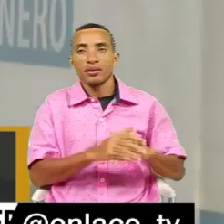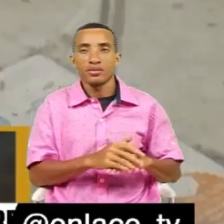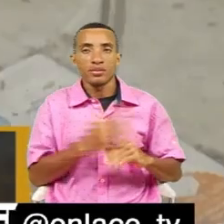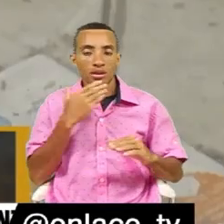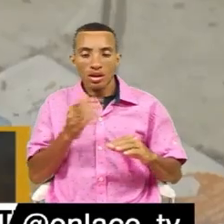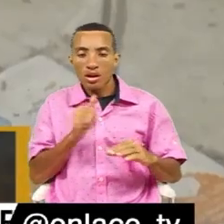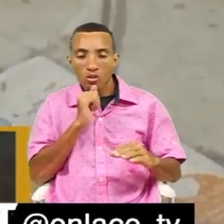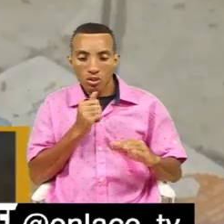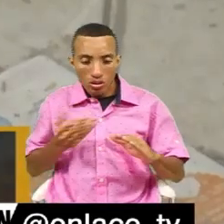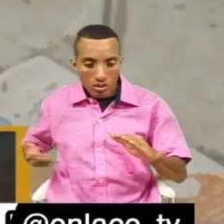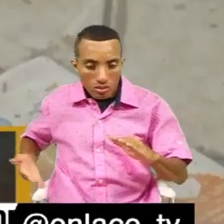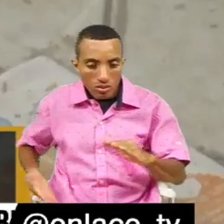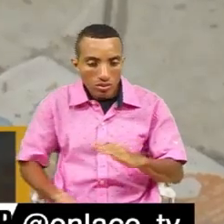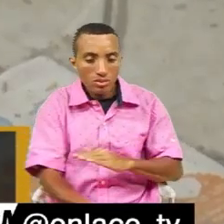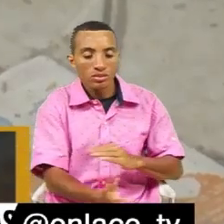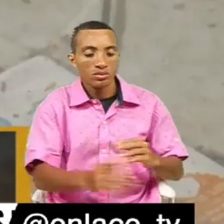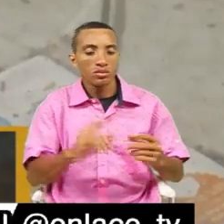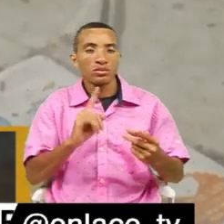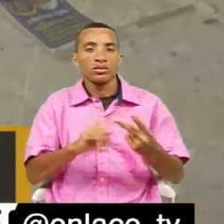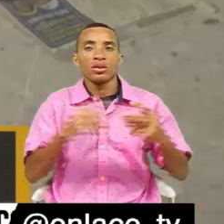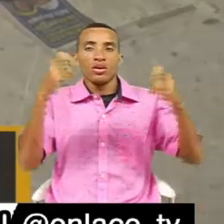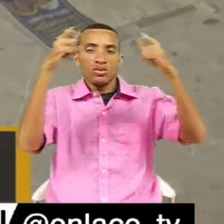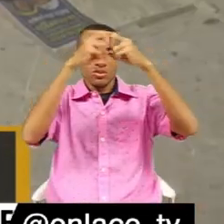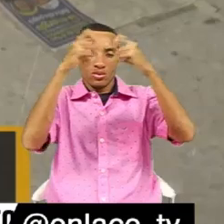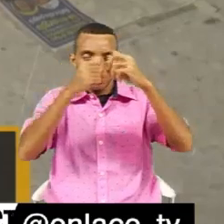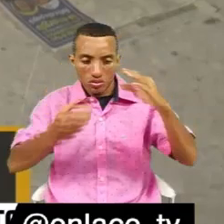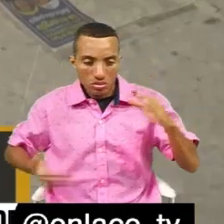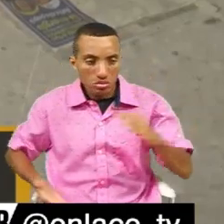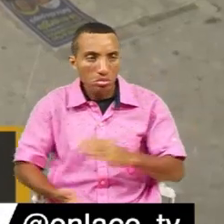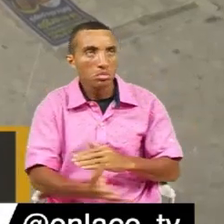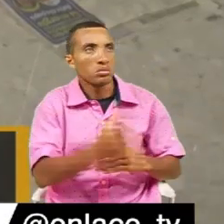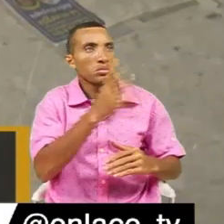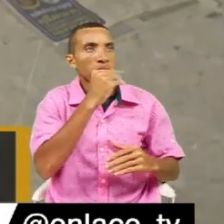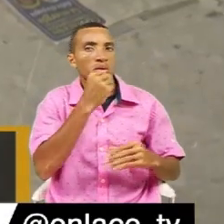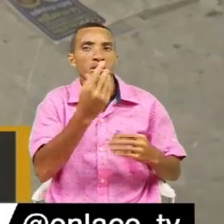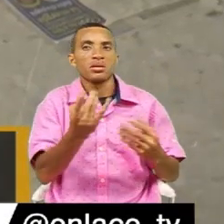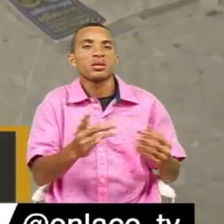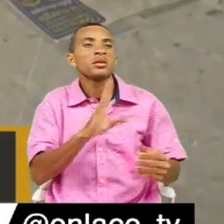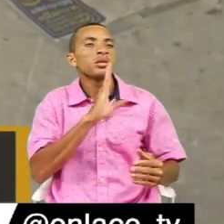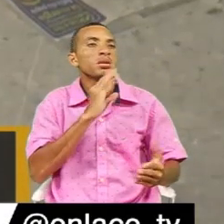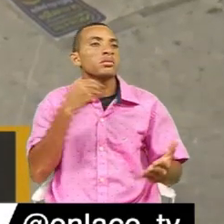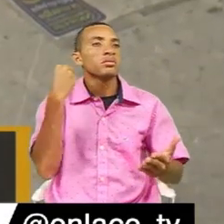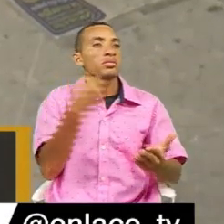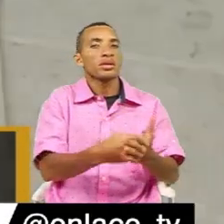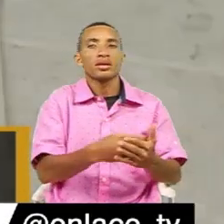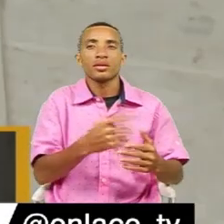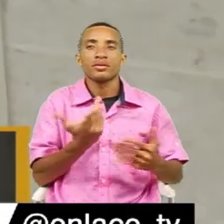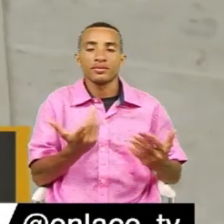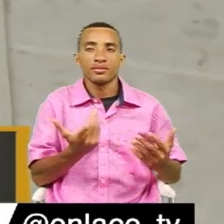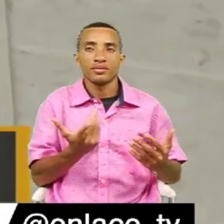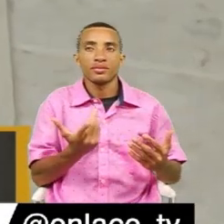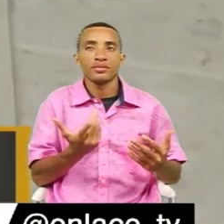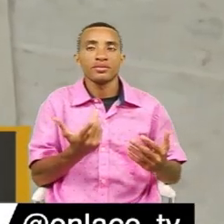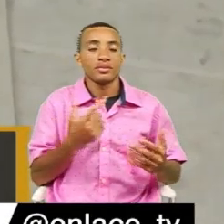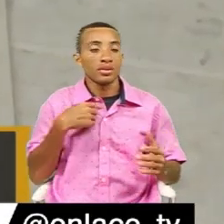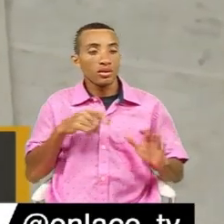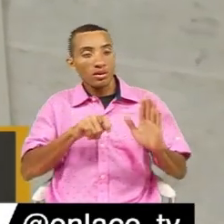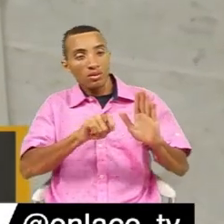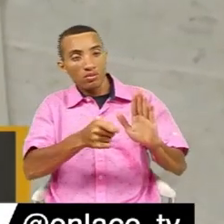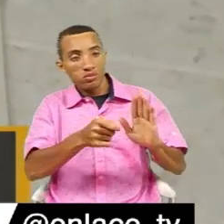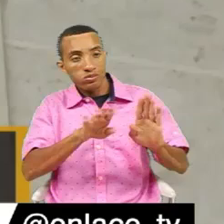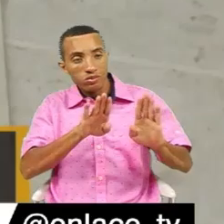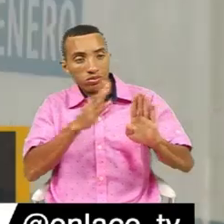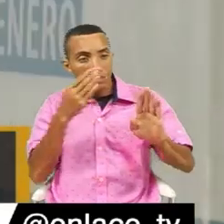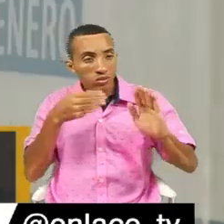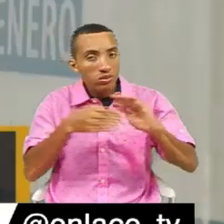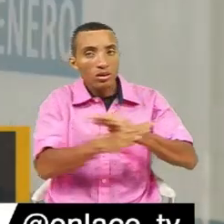de agua y de luz que no se está generando ningún servicio y no sé quién va a pagar eso. Tercero, no nos han dado las llaves para abrir el salón comunal